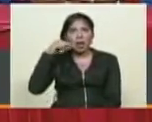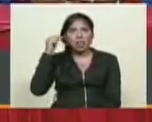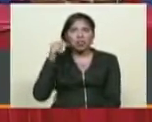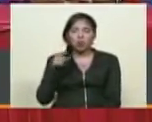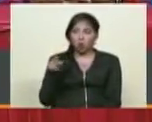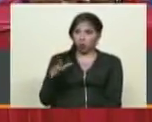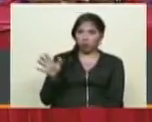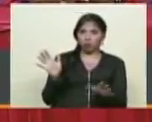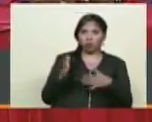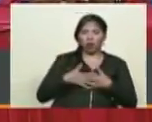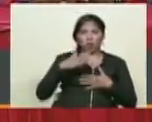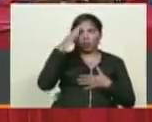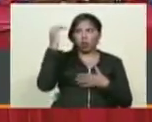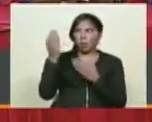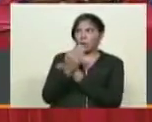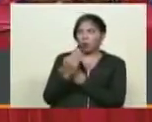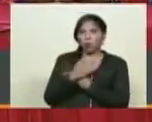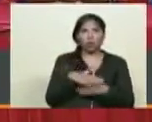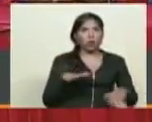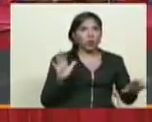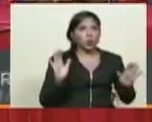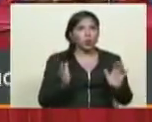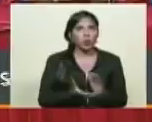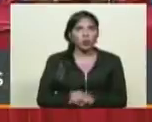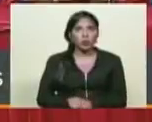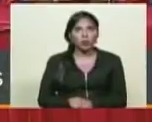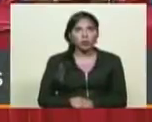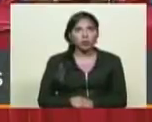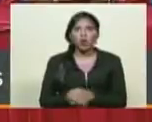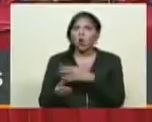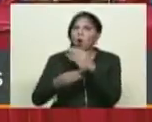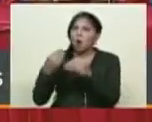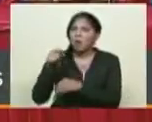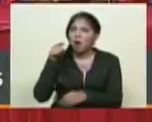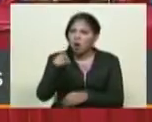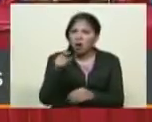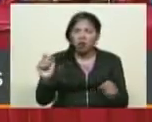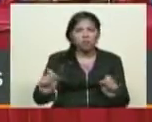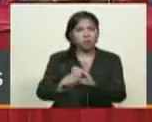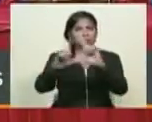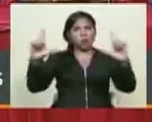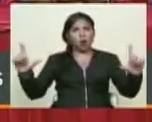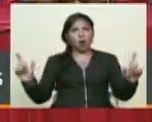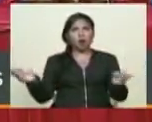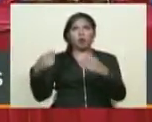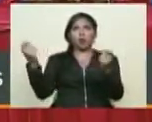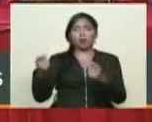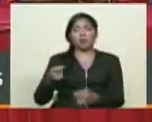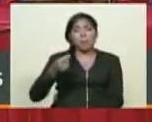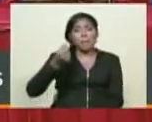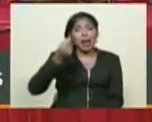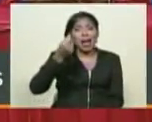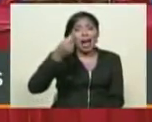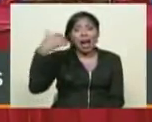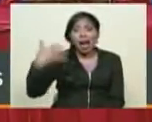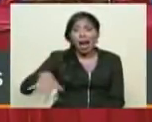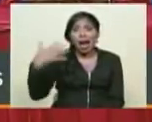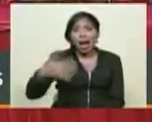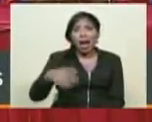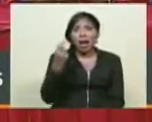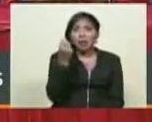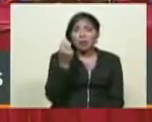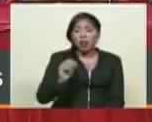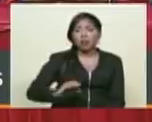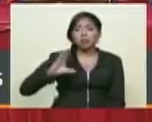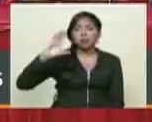tenía ahí? ¿Cómo los tenían ahí? ¿Cómo logran eso? Plata. Eso no es en bolívares. Eso es